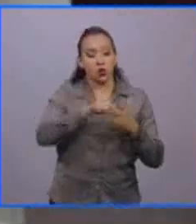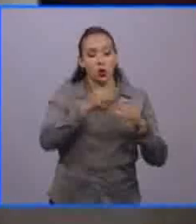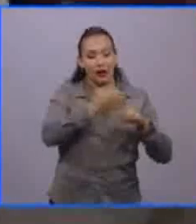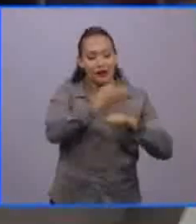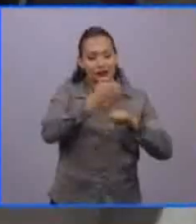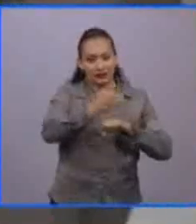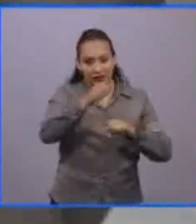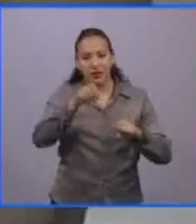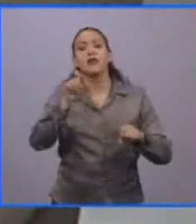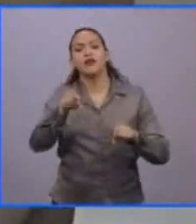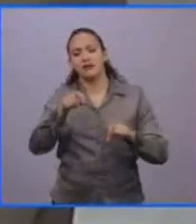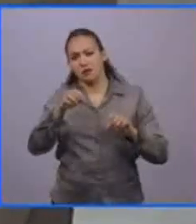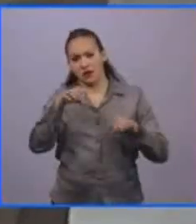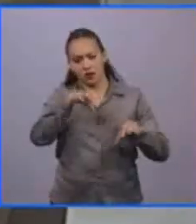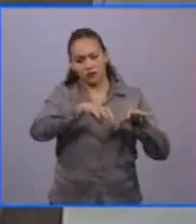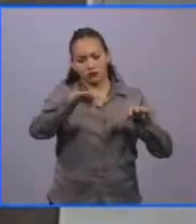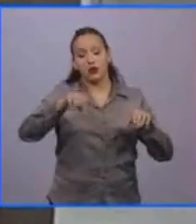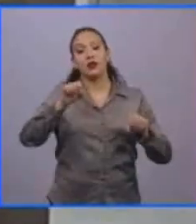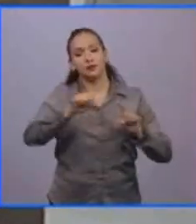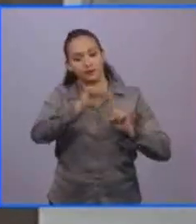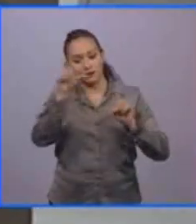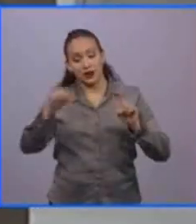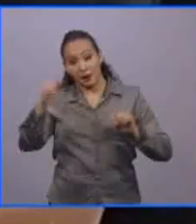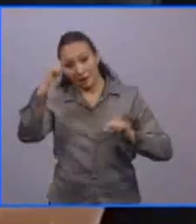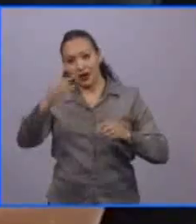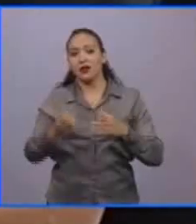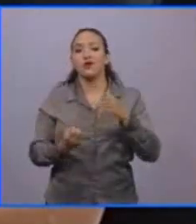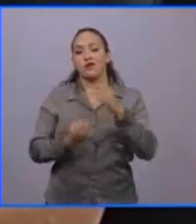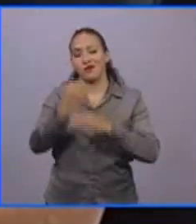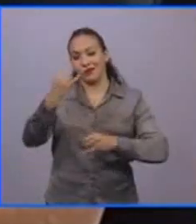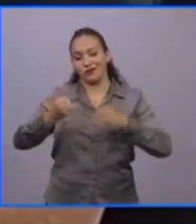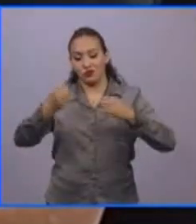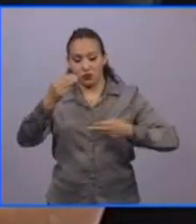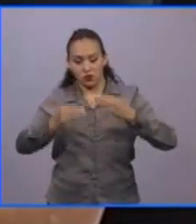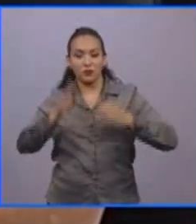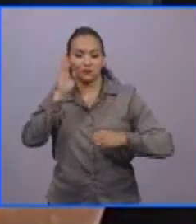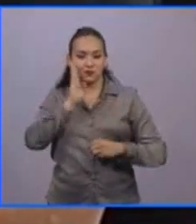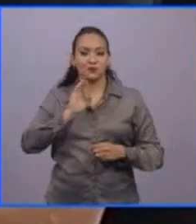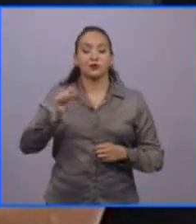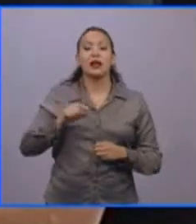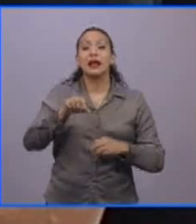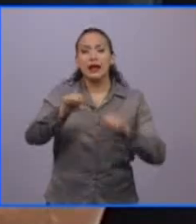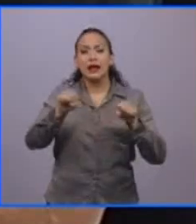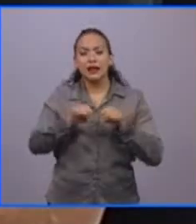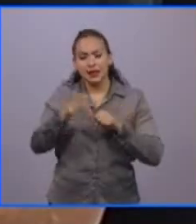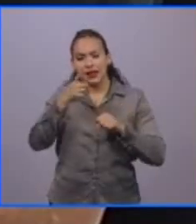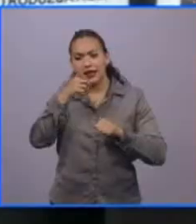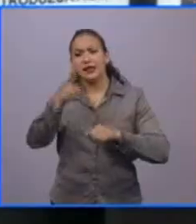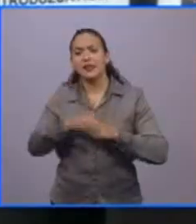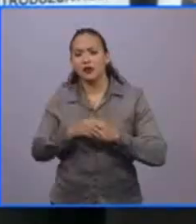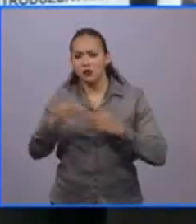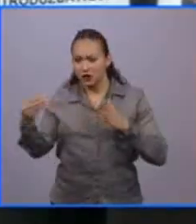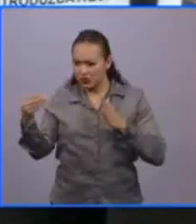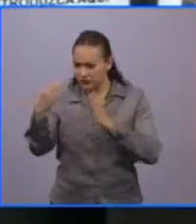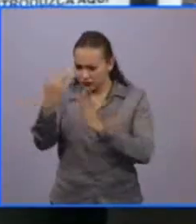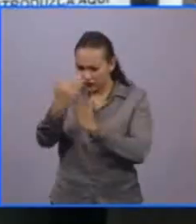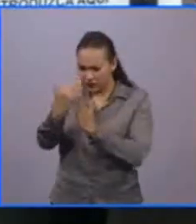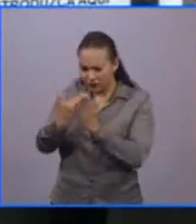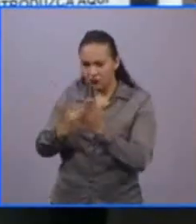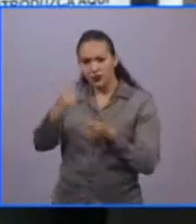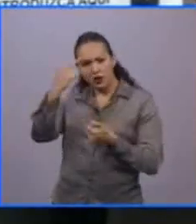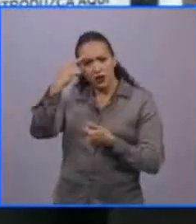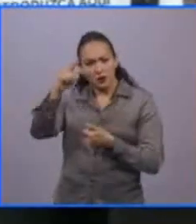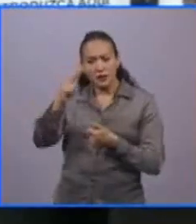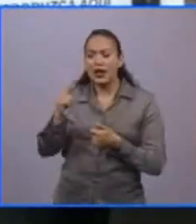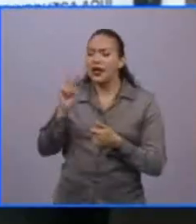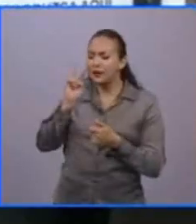plurinominal y nacional para la elección de diversos cargos en el Poder Judicial Federal. La sala descartó que los criterios establecidos para determinar